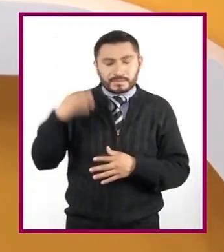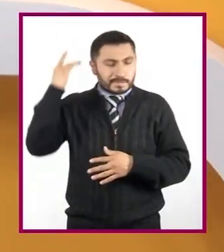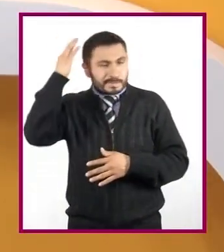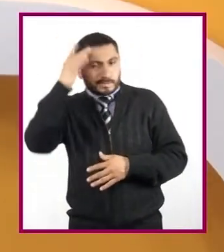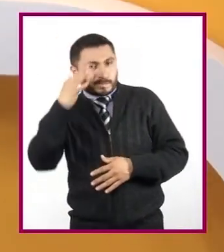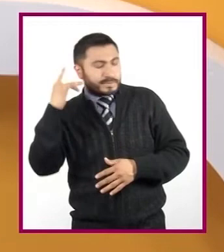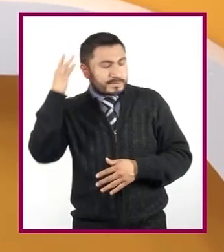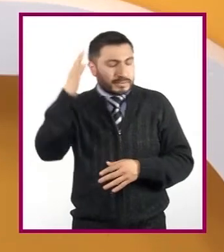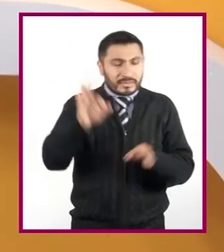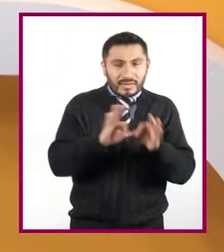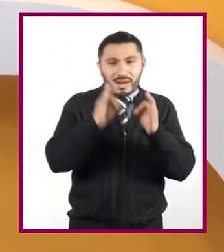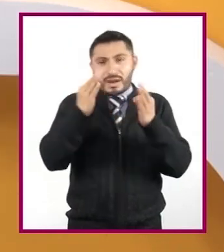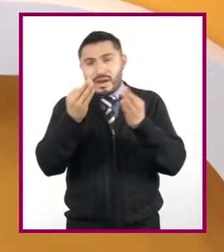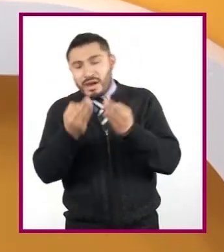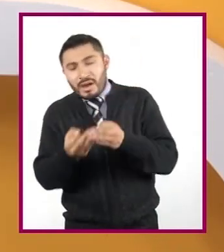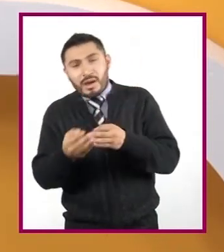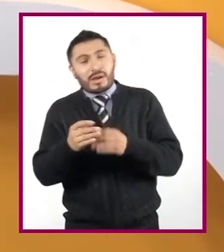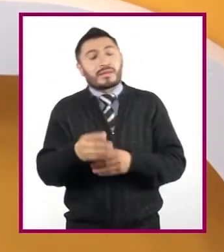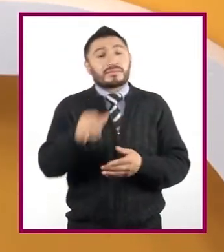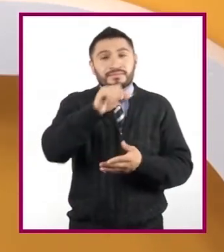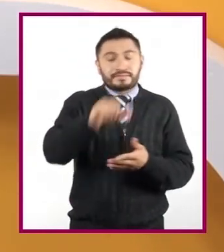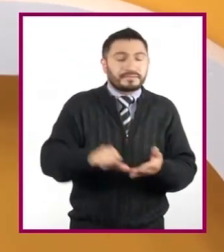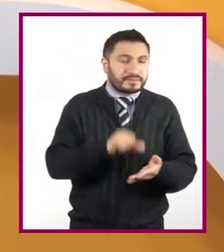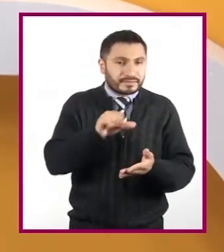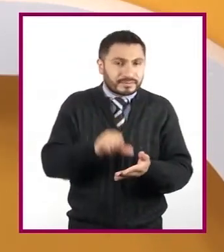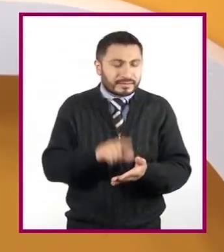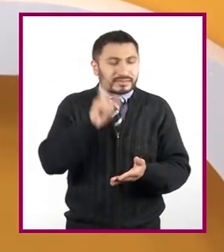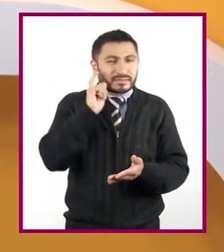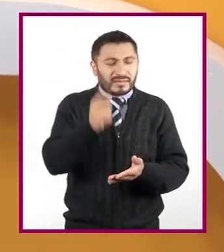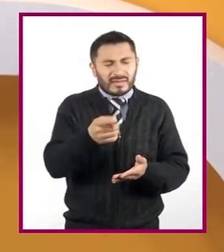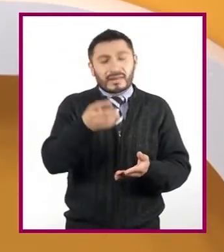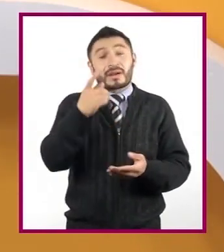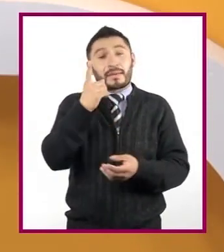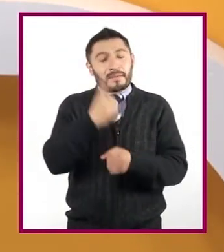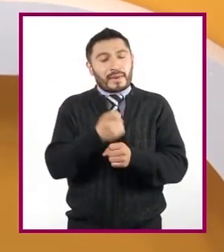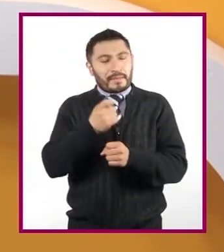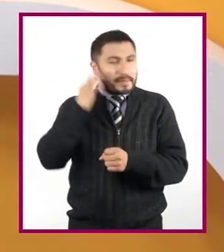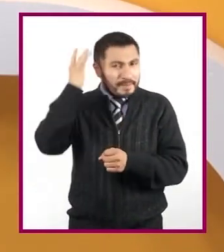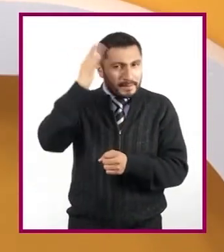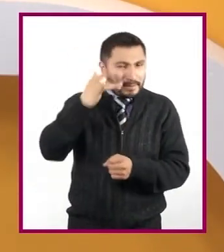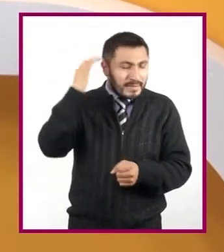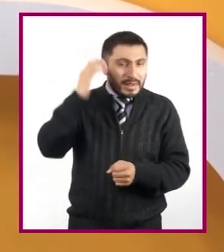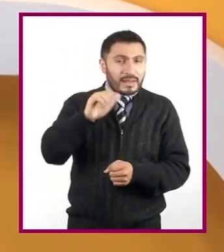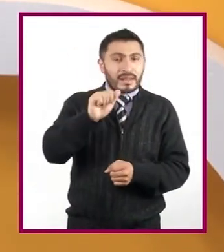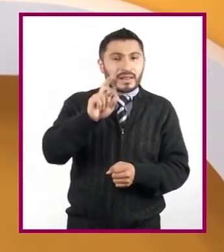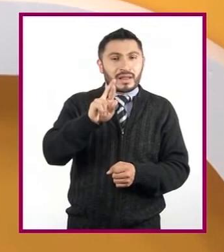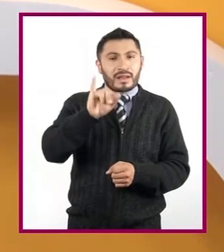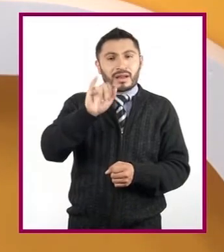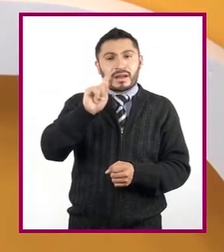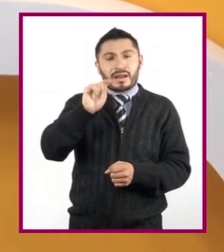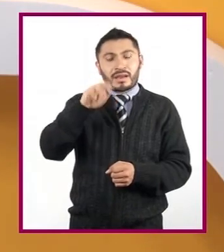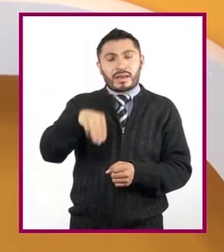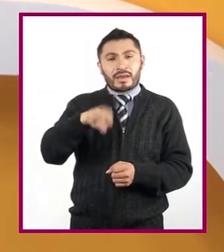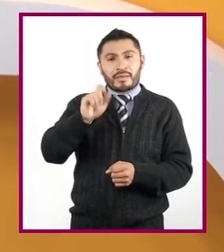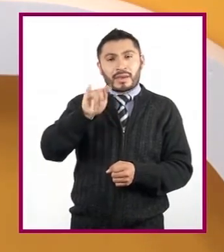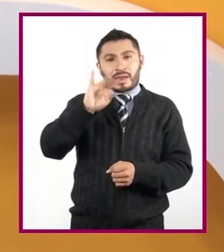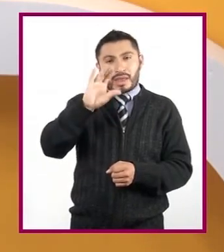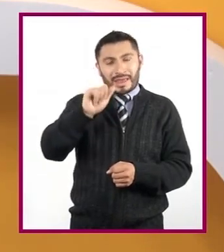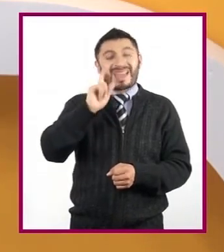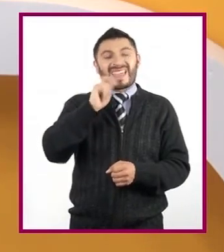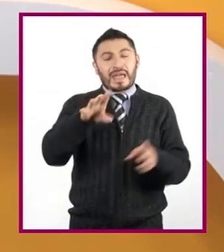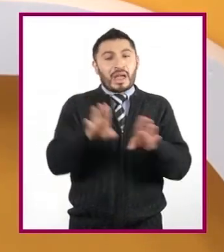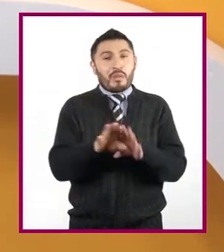de las medidas de tendencia central. El primer cálculo es la media aritmética, también conocida como